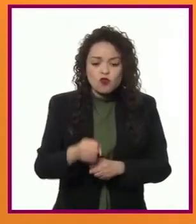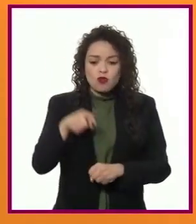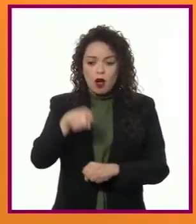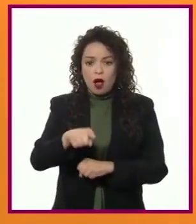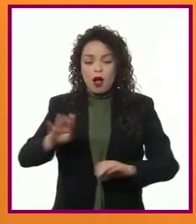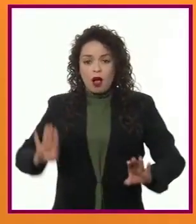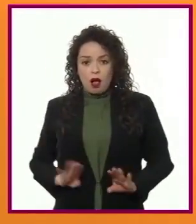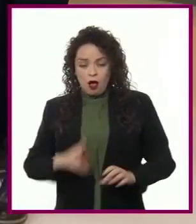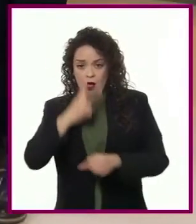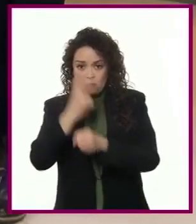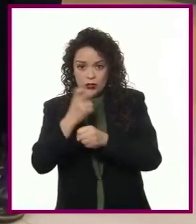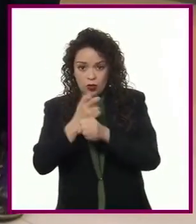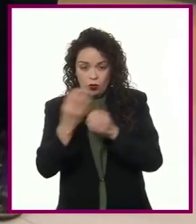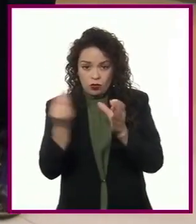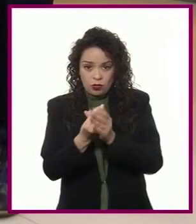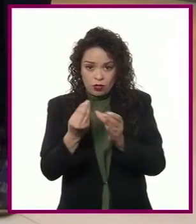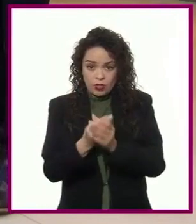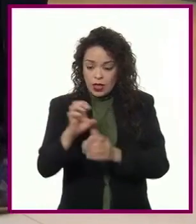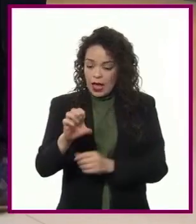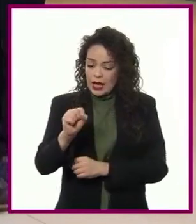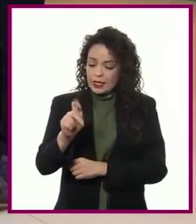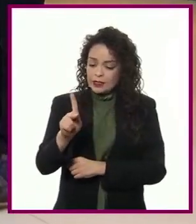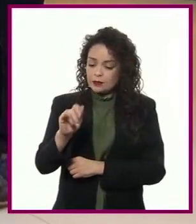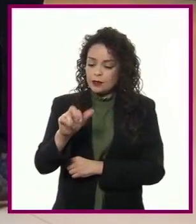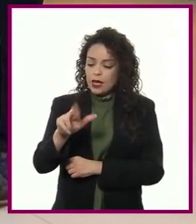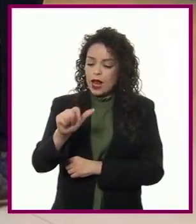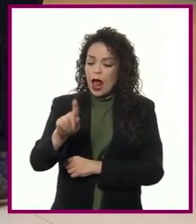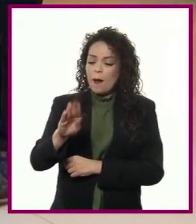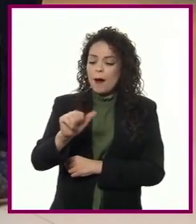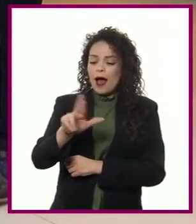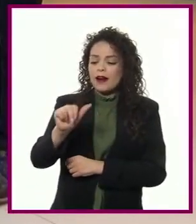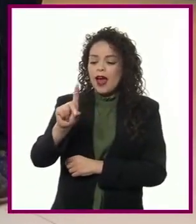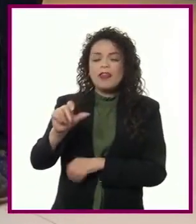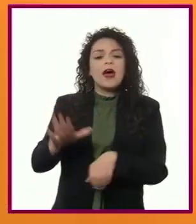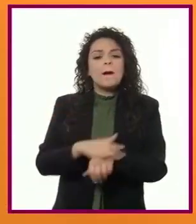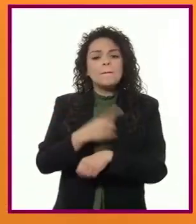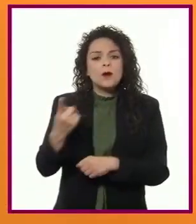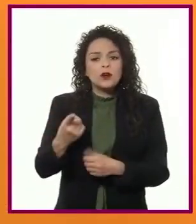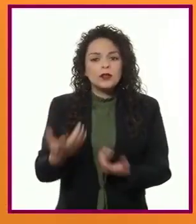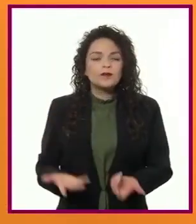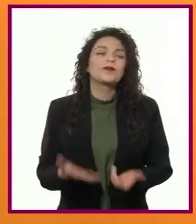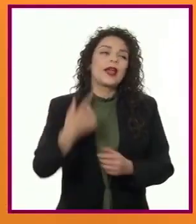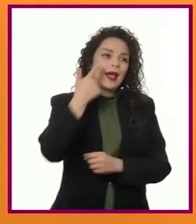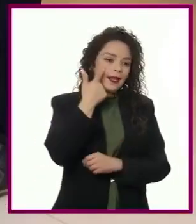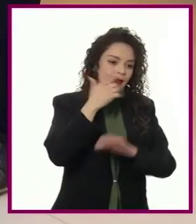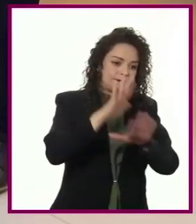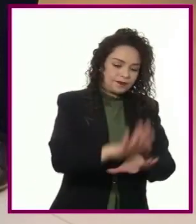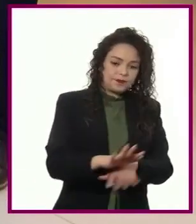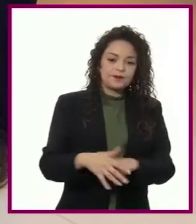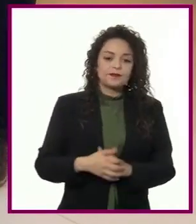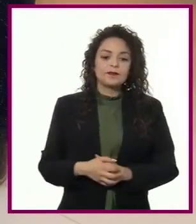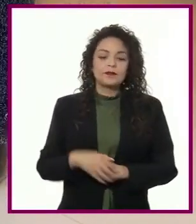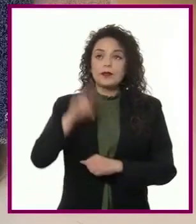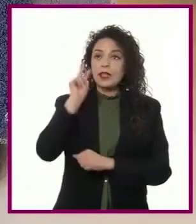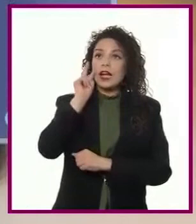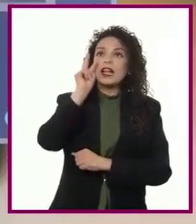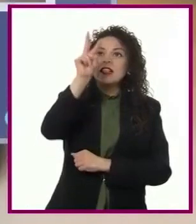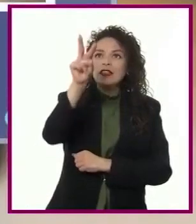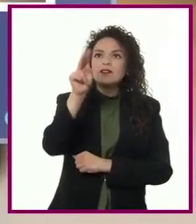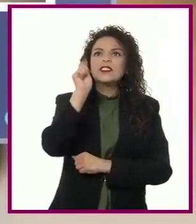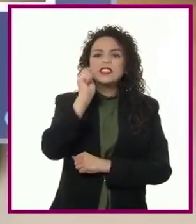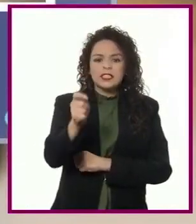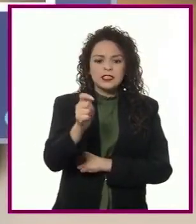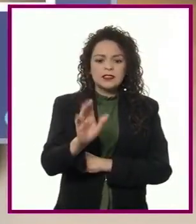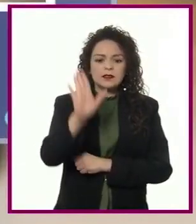galaxia espiral barrada. Pues bien, aún no se tiene certeza de ello porque la vemos como si fuera